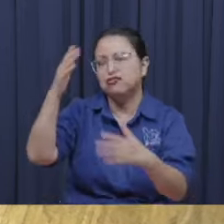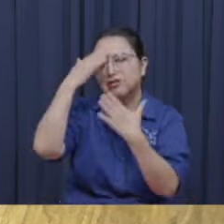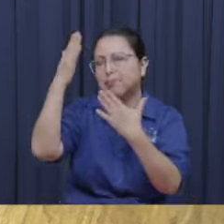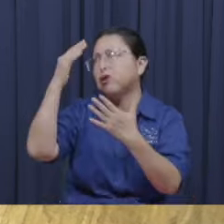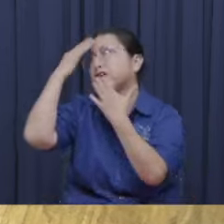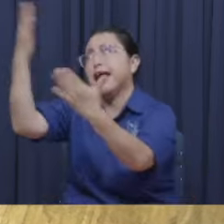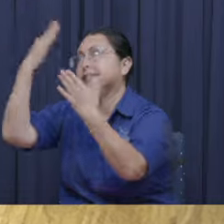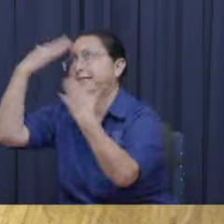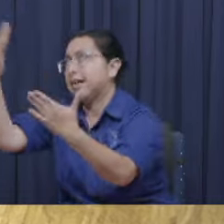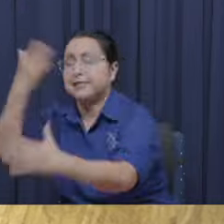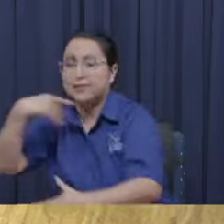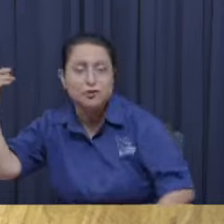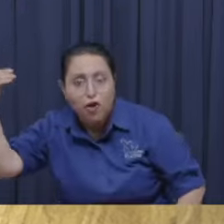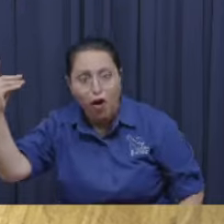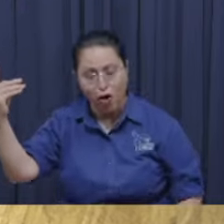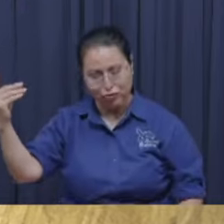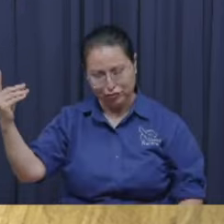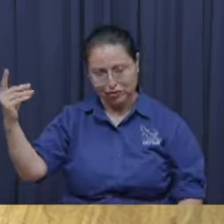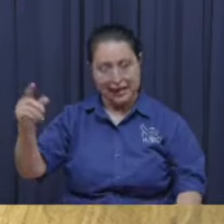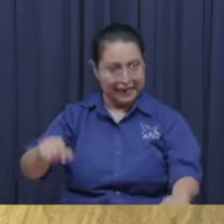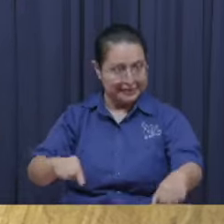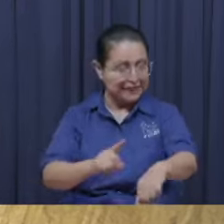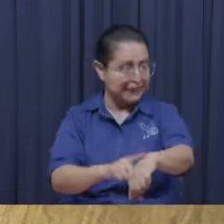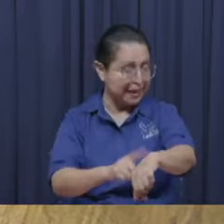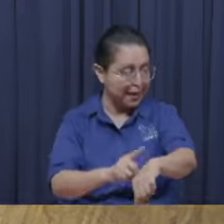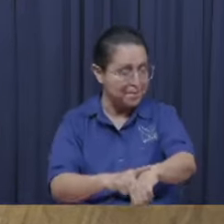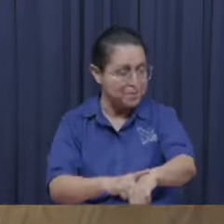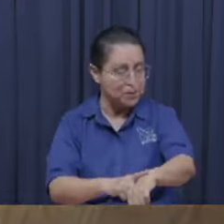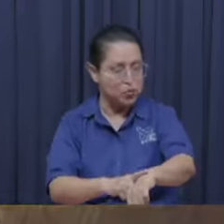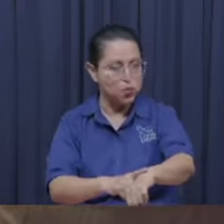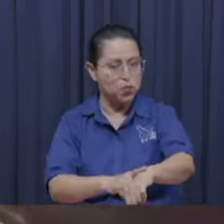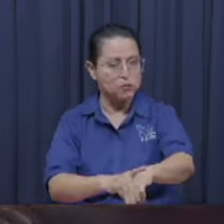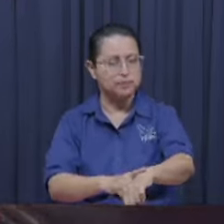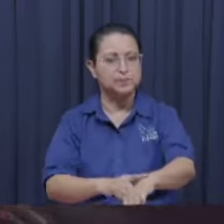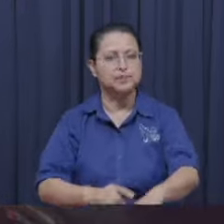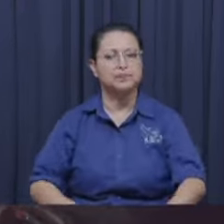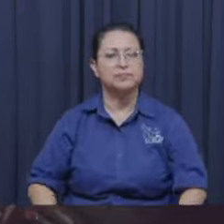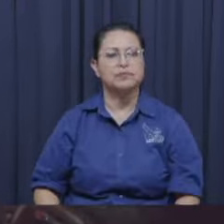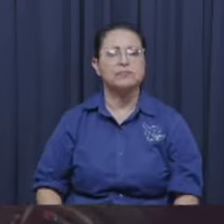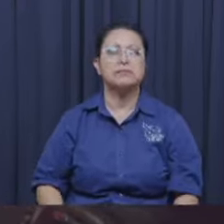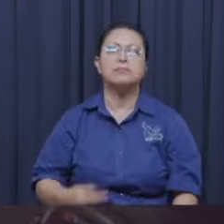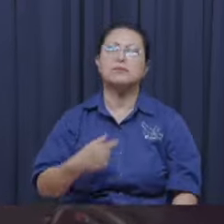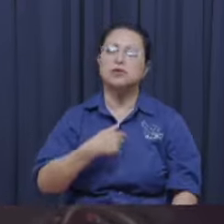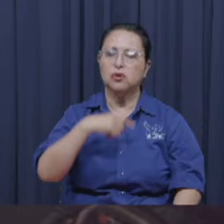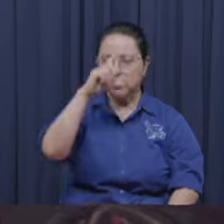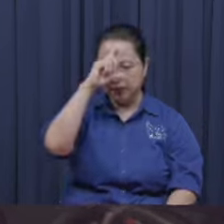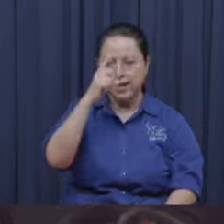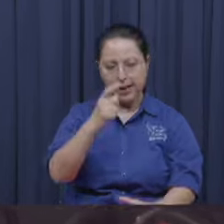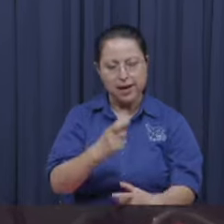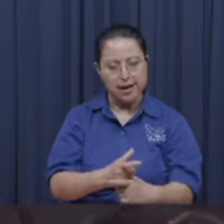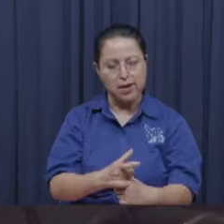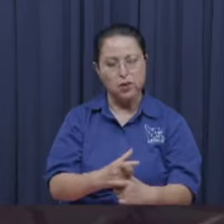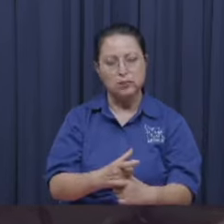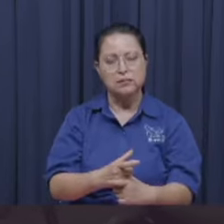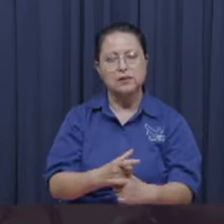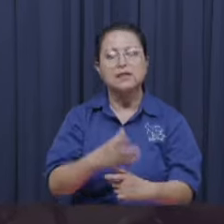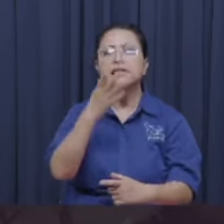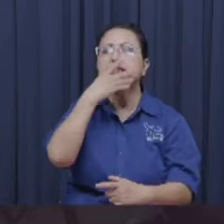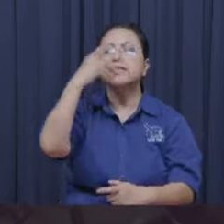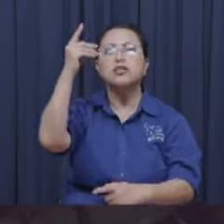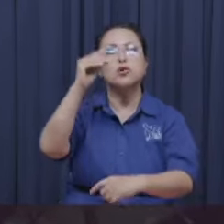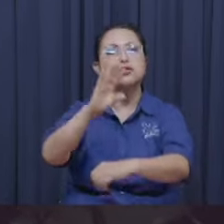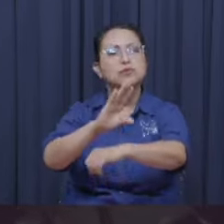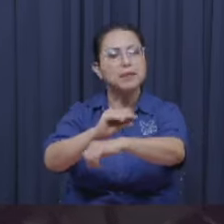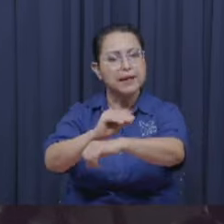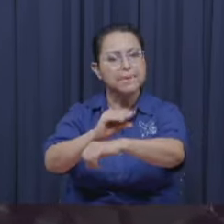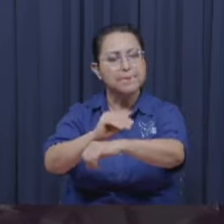En este momento de la historia, de la línea de tiempo de la historia. En este momento, y yo creo que en este momento también Dios permitió